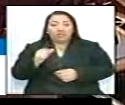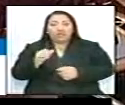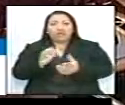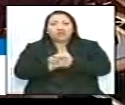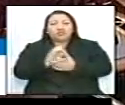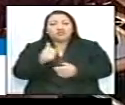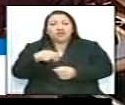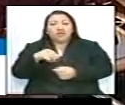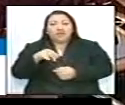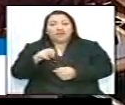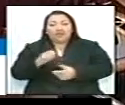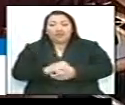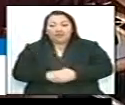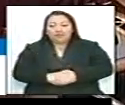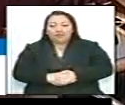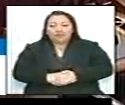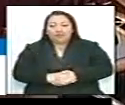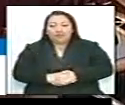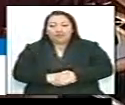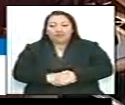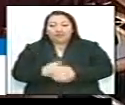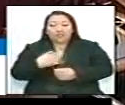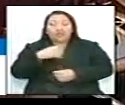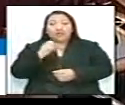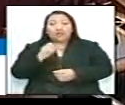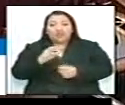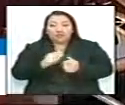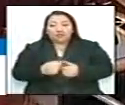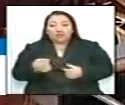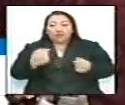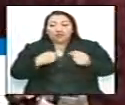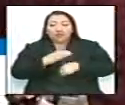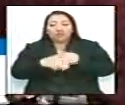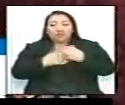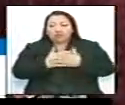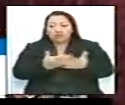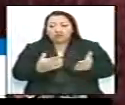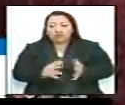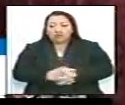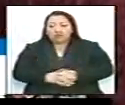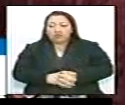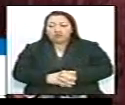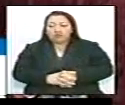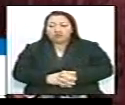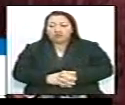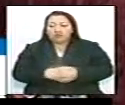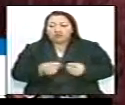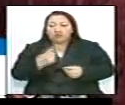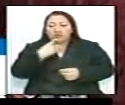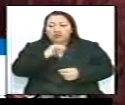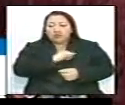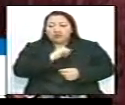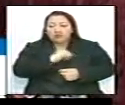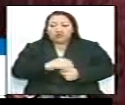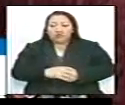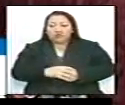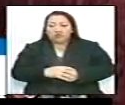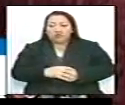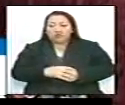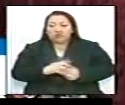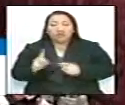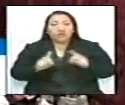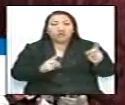Chanamé, y reivindicar un poco la presencia de ustedes, reivindicarlos como organismo